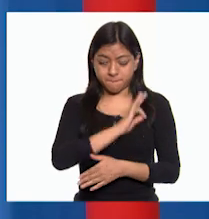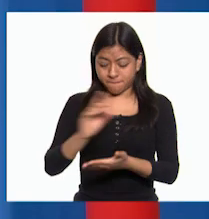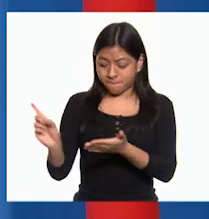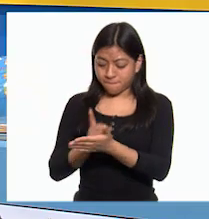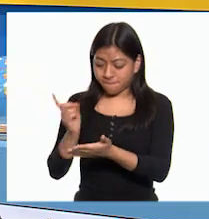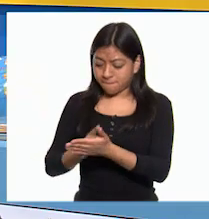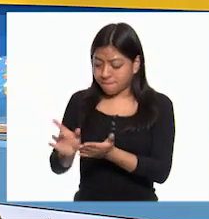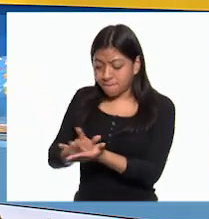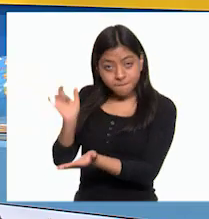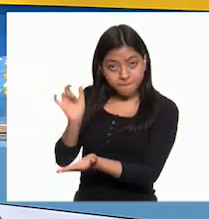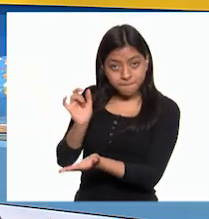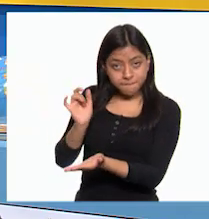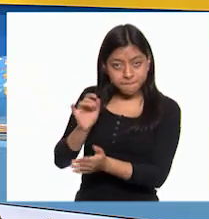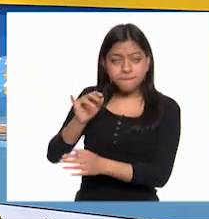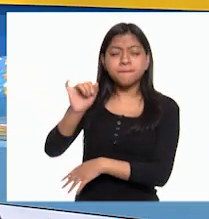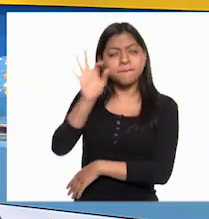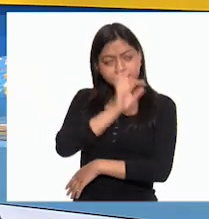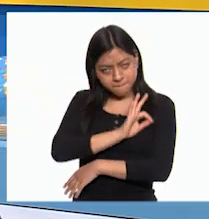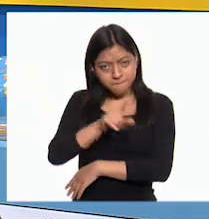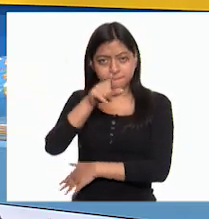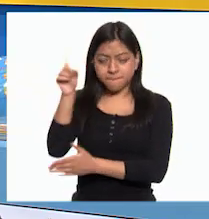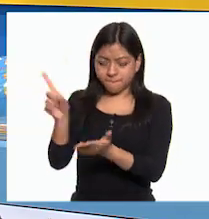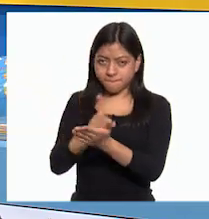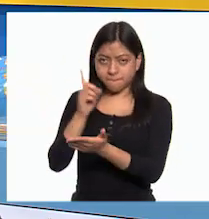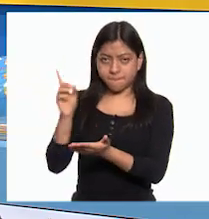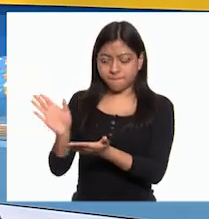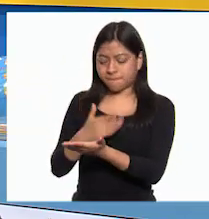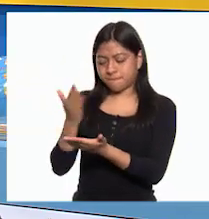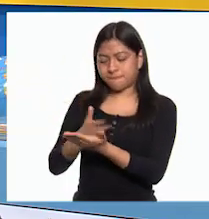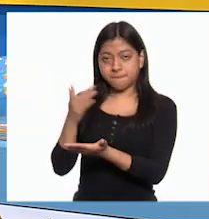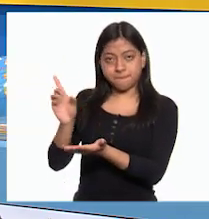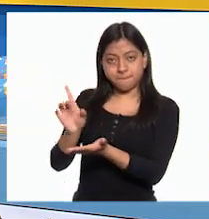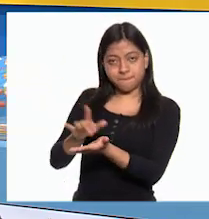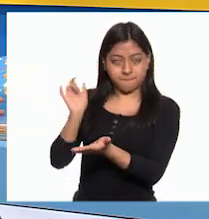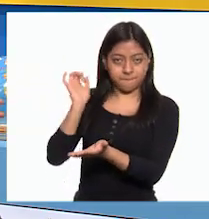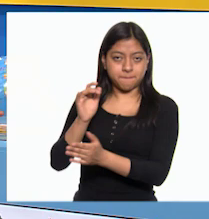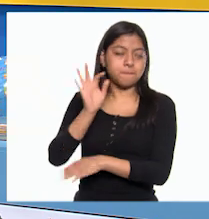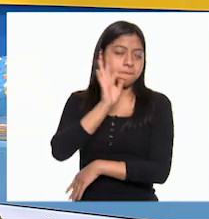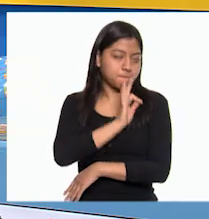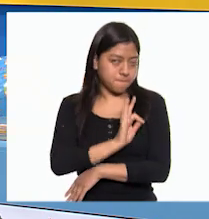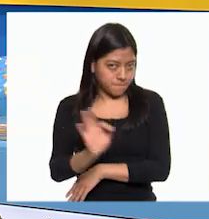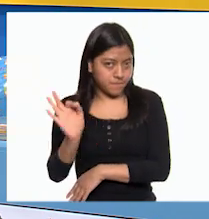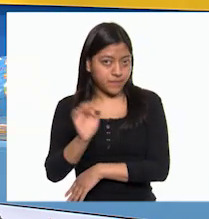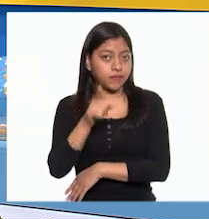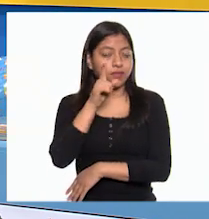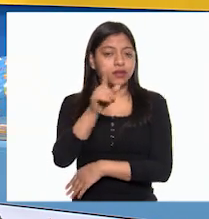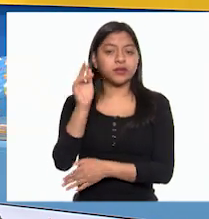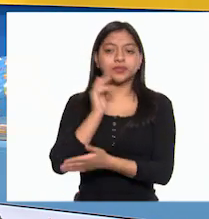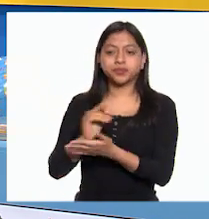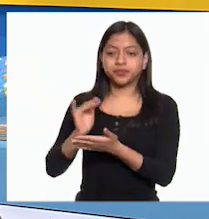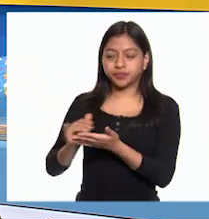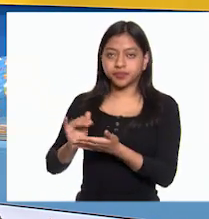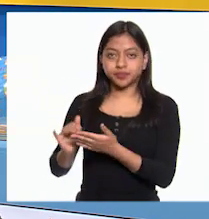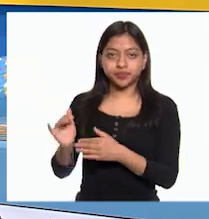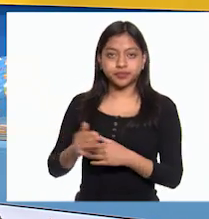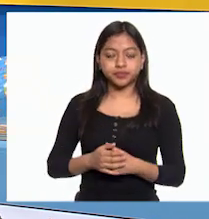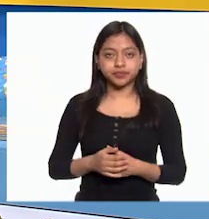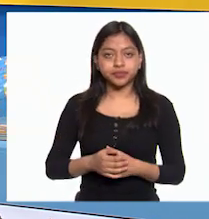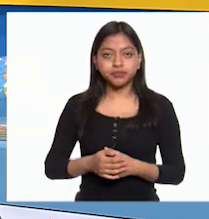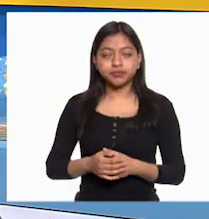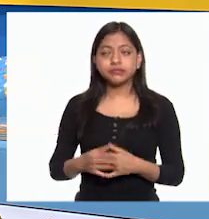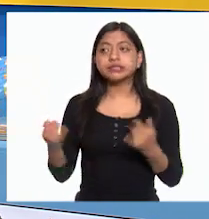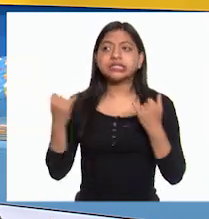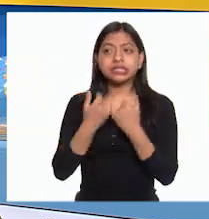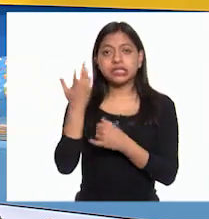Gaby? Sí, como referencia también pueden, por un lado, leer las definiciones dadas por poetas